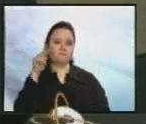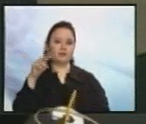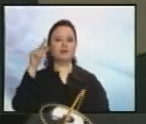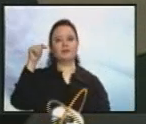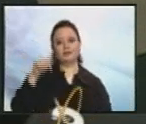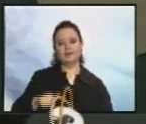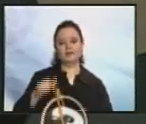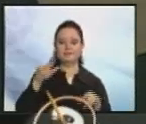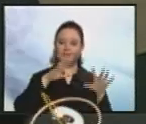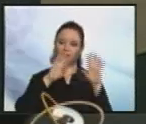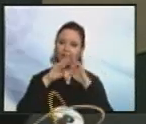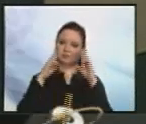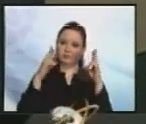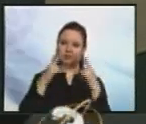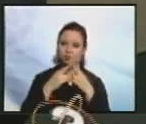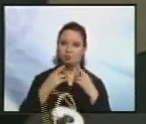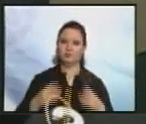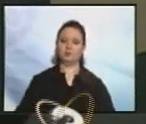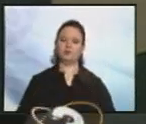esta sesión.